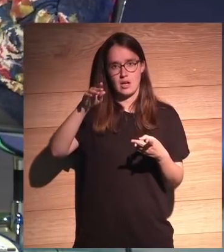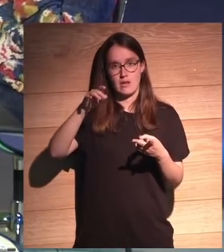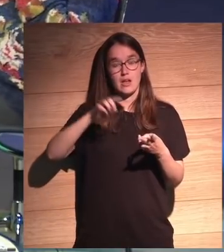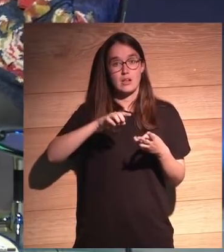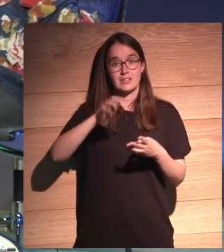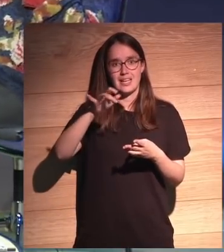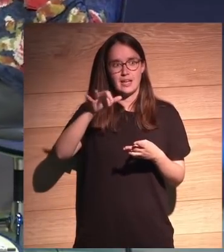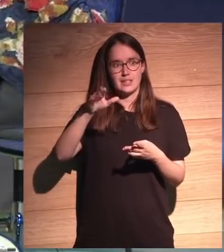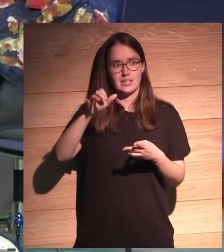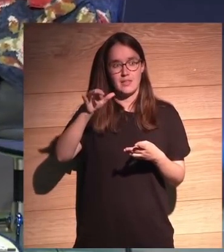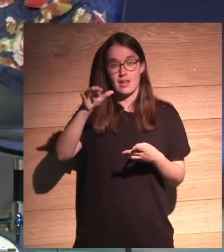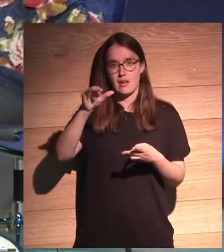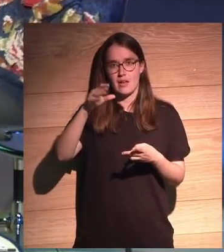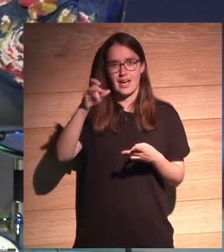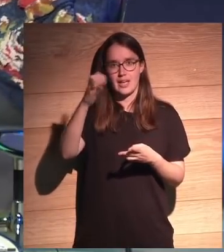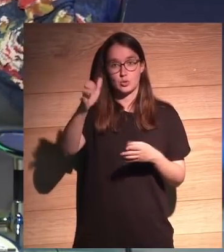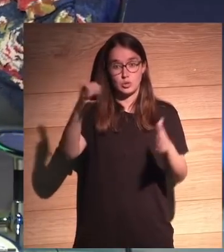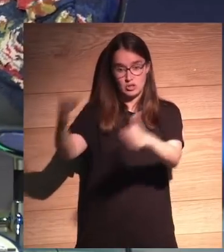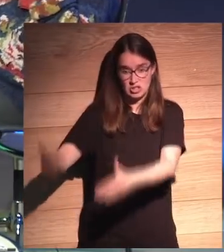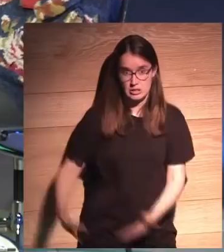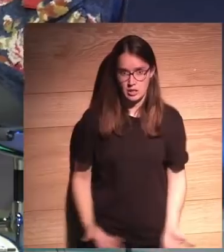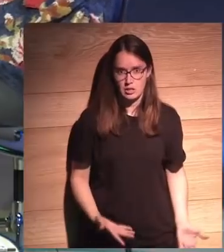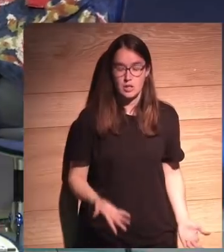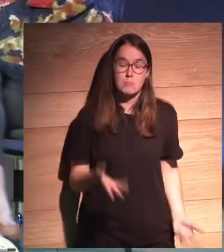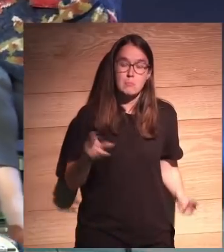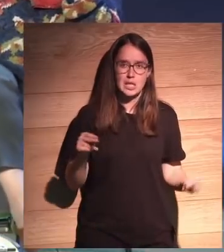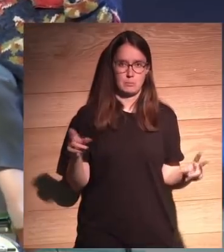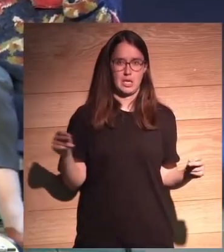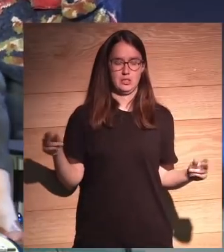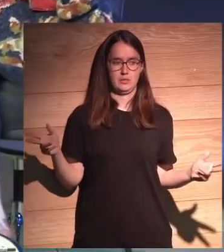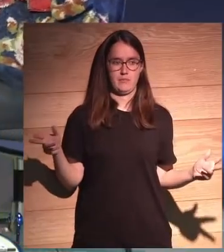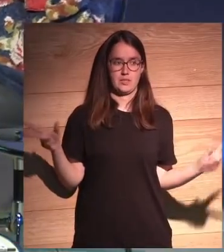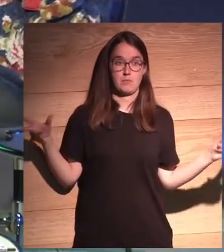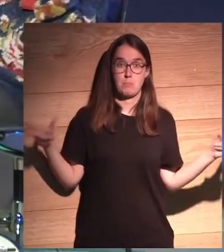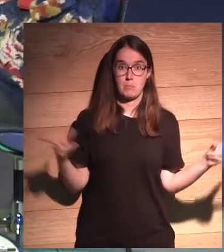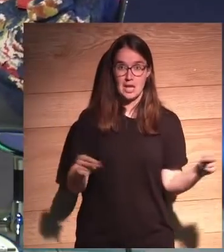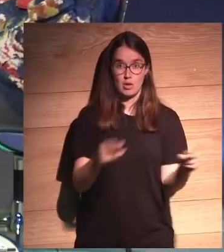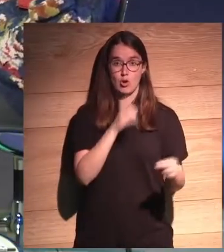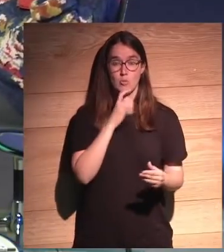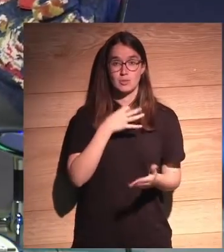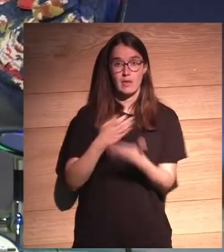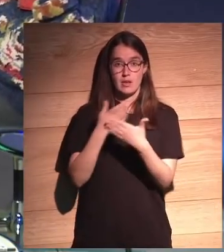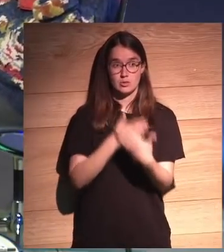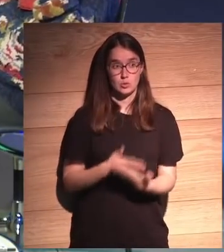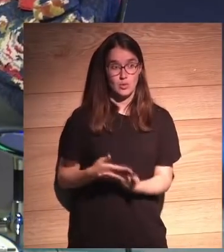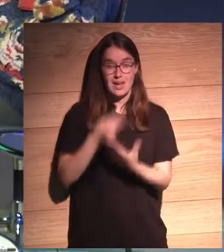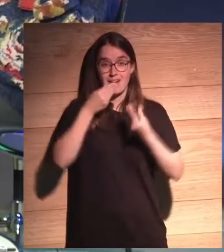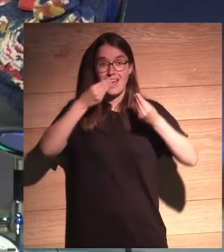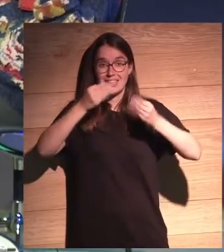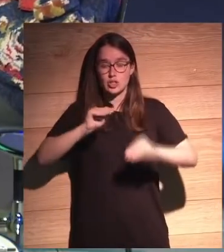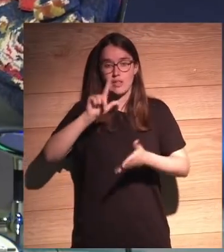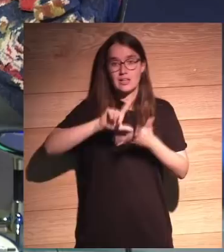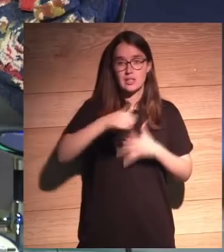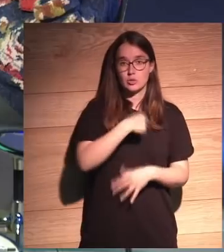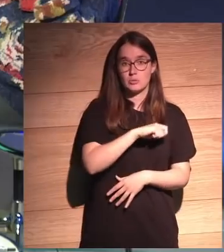Jesús, que ya es el colmo. Es que es el colmo. Dice, pero ¿cómo se puede estudiar la historia de la